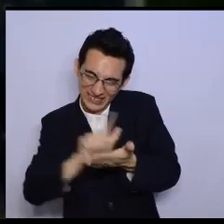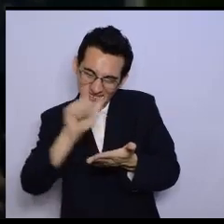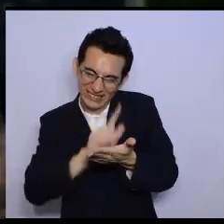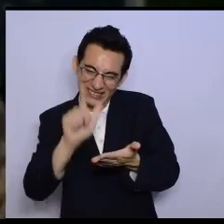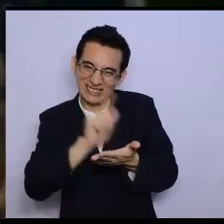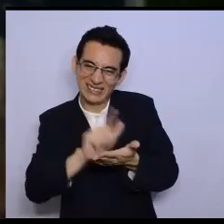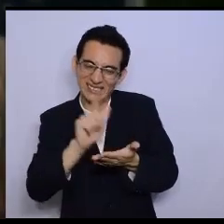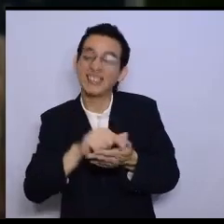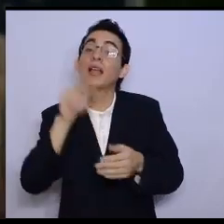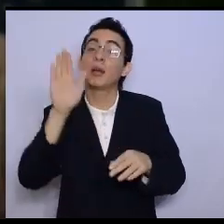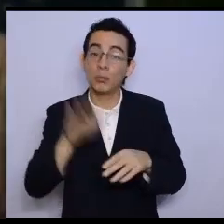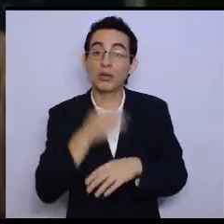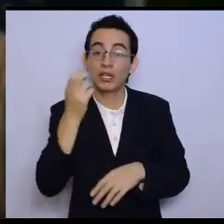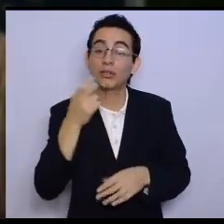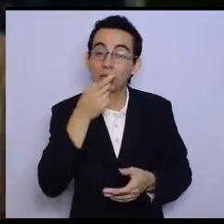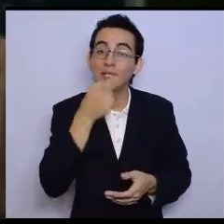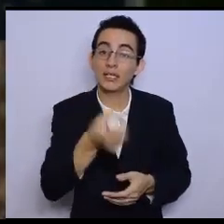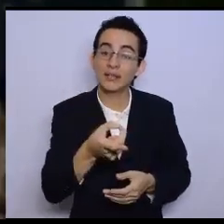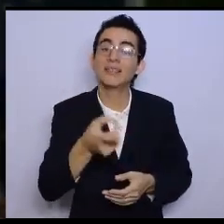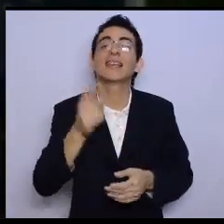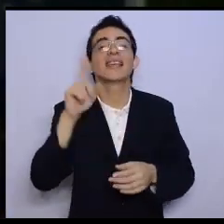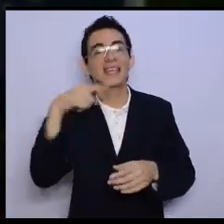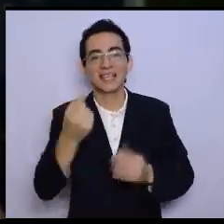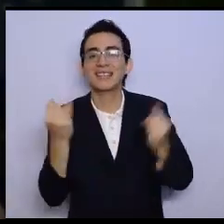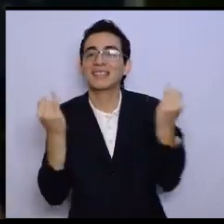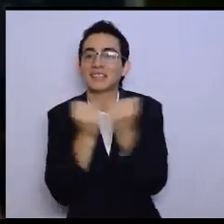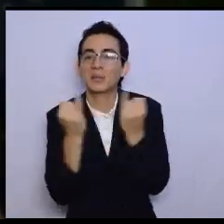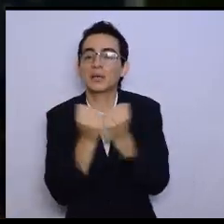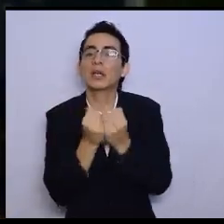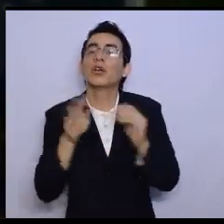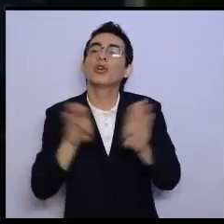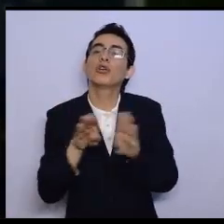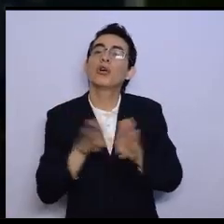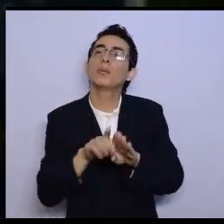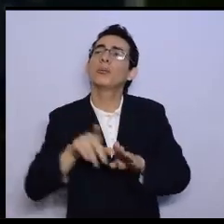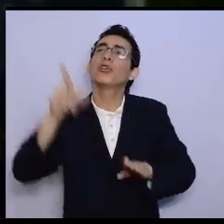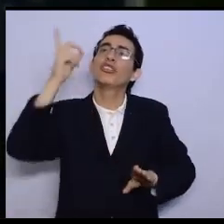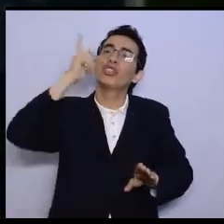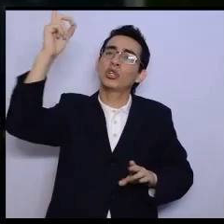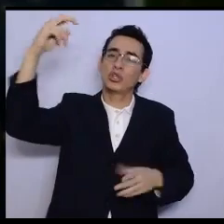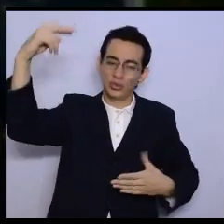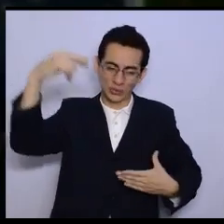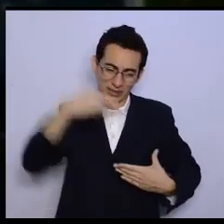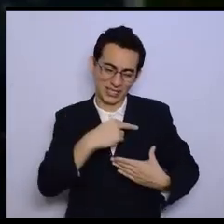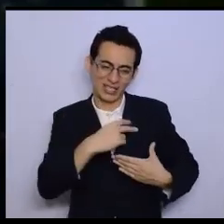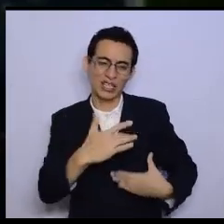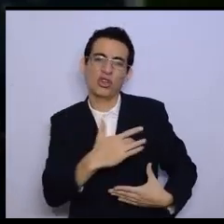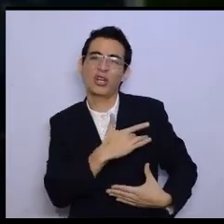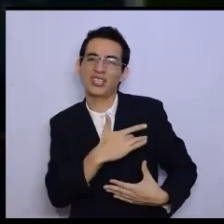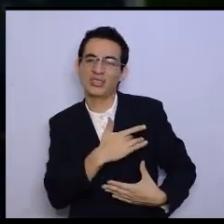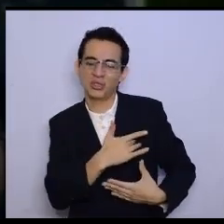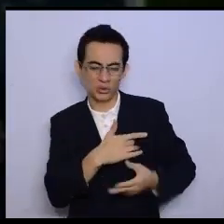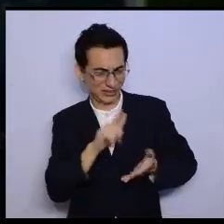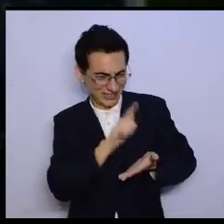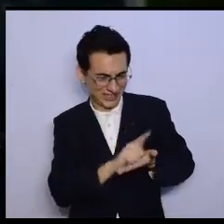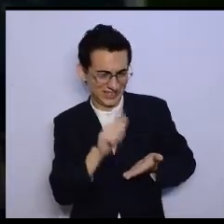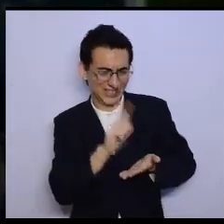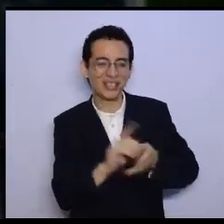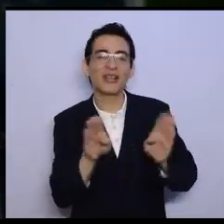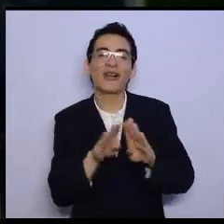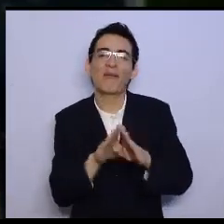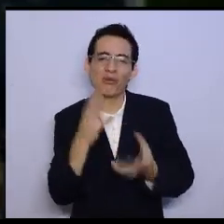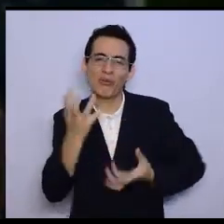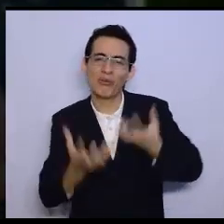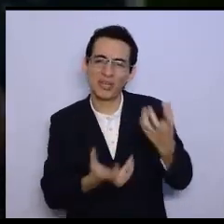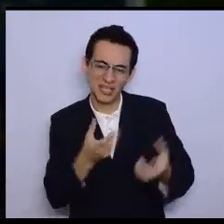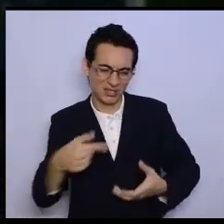Entonces, metafóricamente significa examinar el corazón para purificarlo. O sea, Él va a probar mi